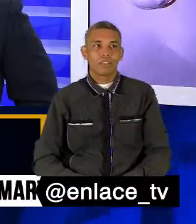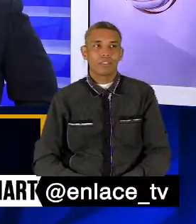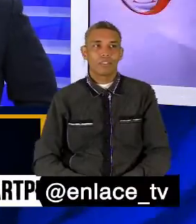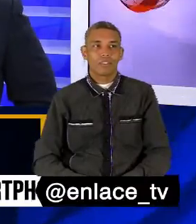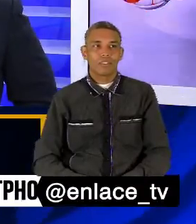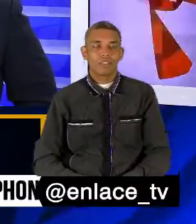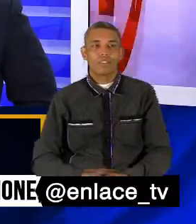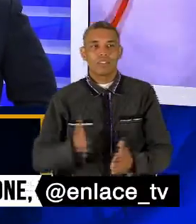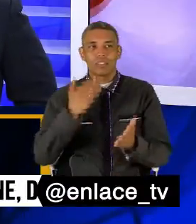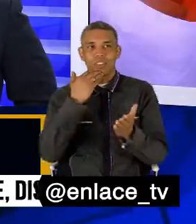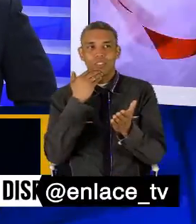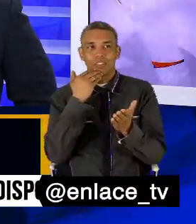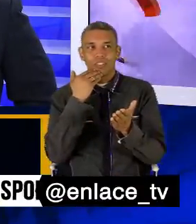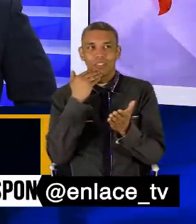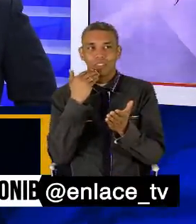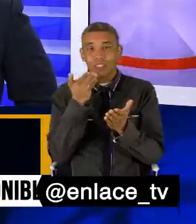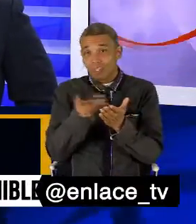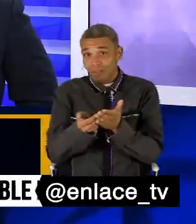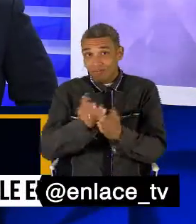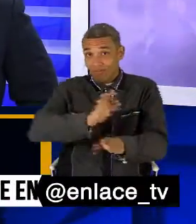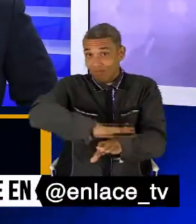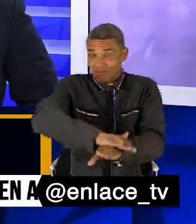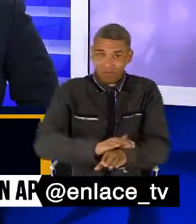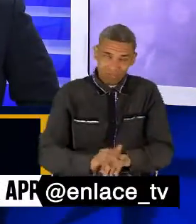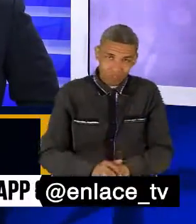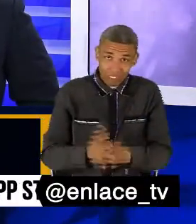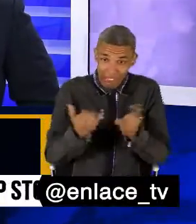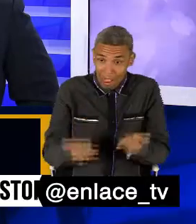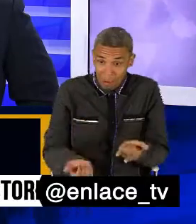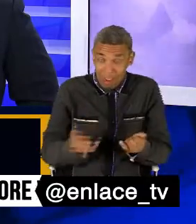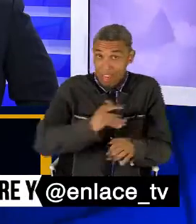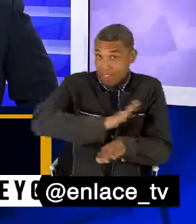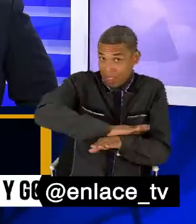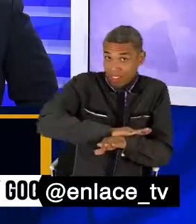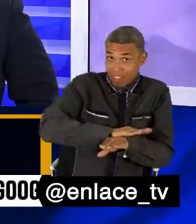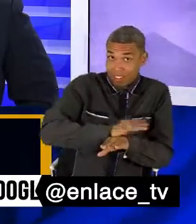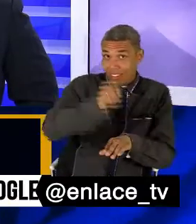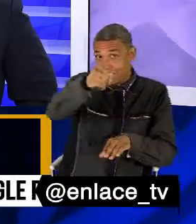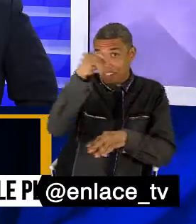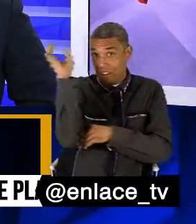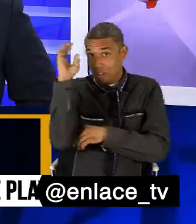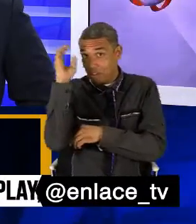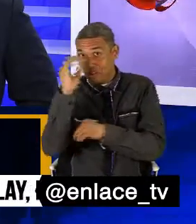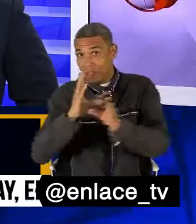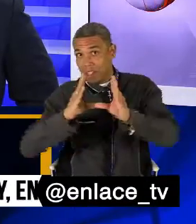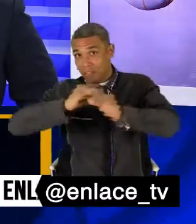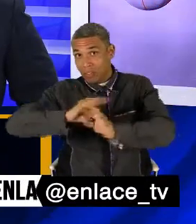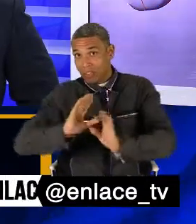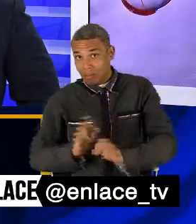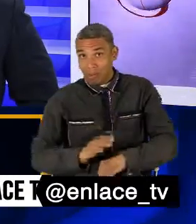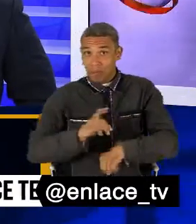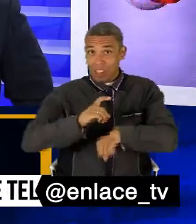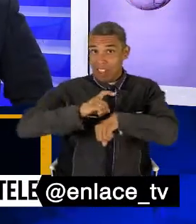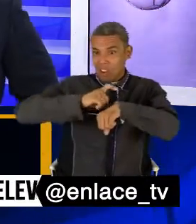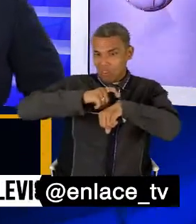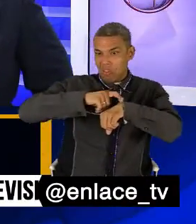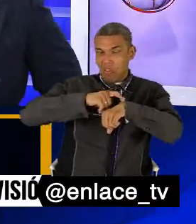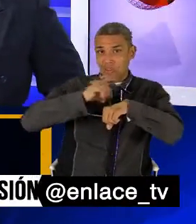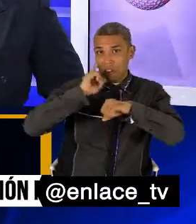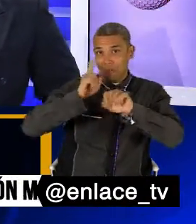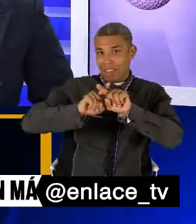buenas noches. Fue una horita, esta hora de la tarde aquí, y aquí ustedes pueden observar bastante la